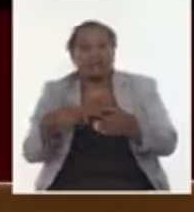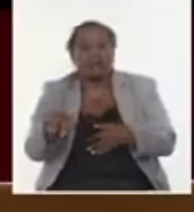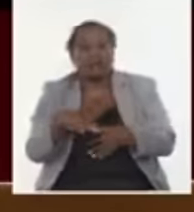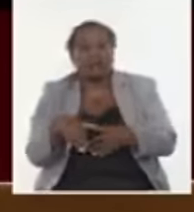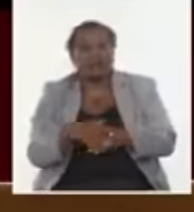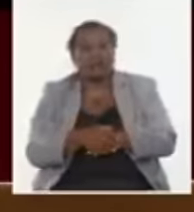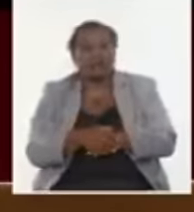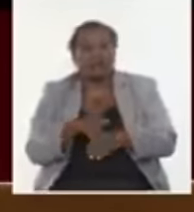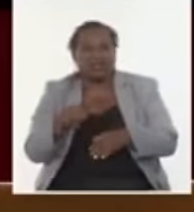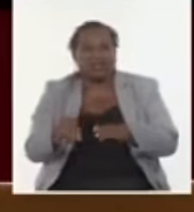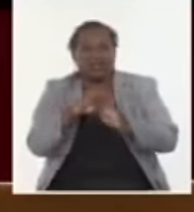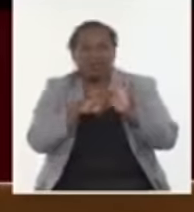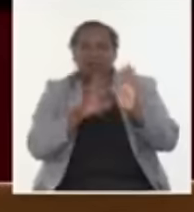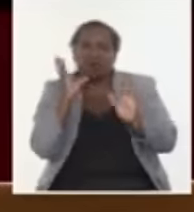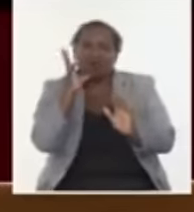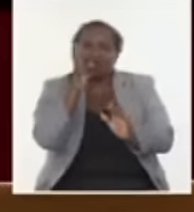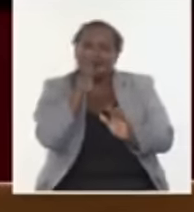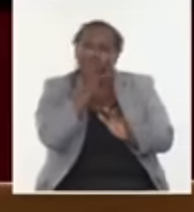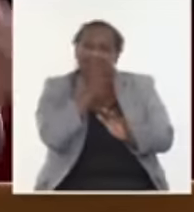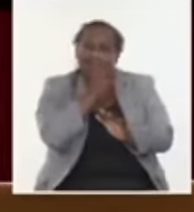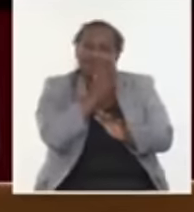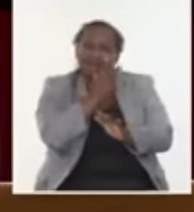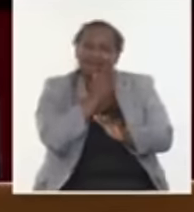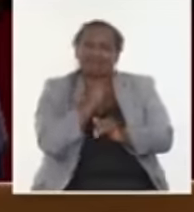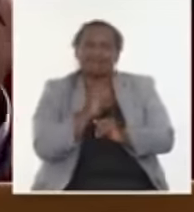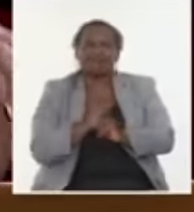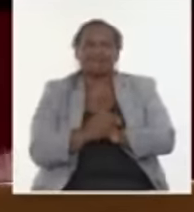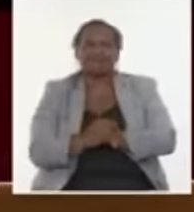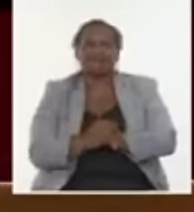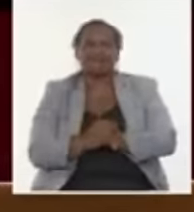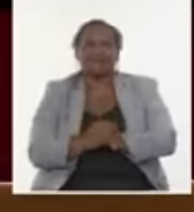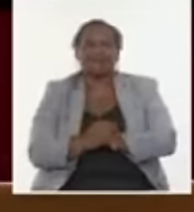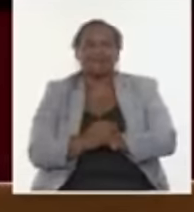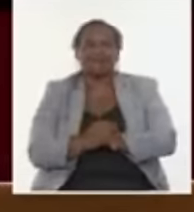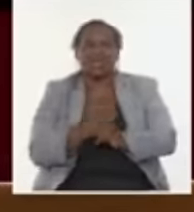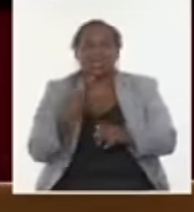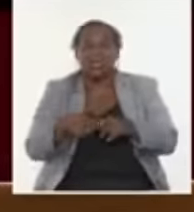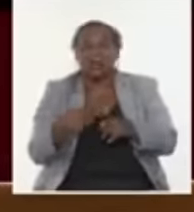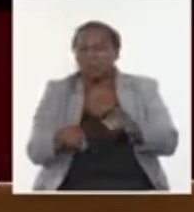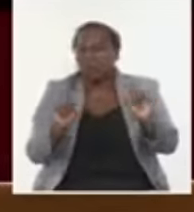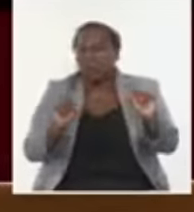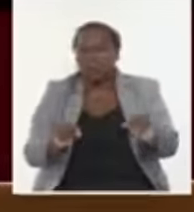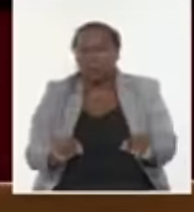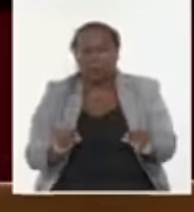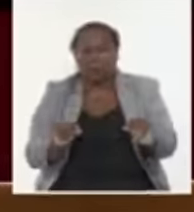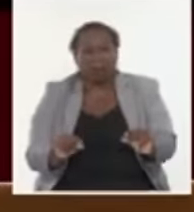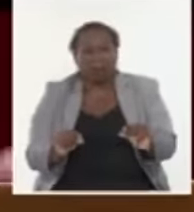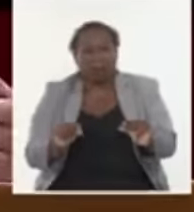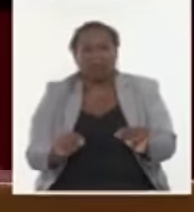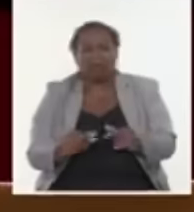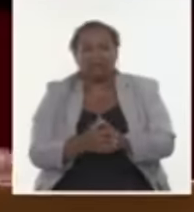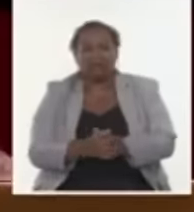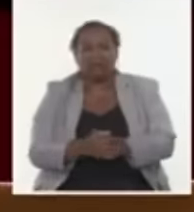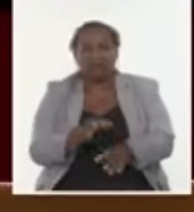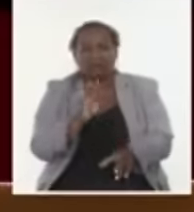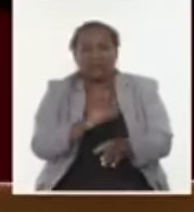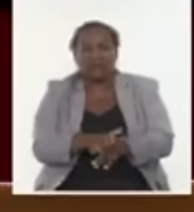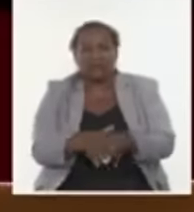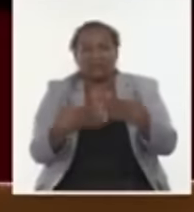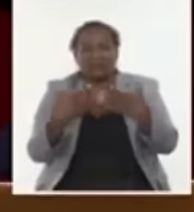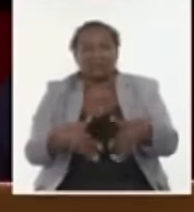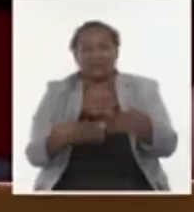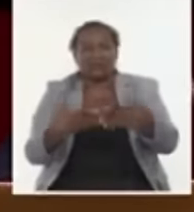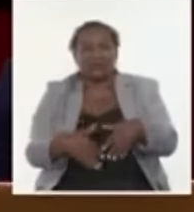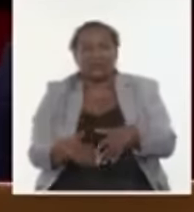Es un programa maravilloso, que no lleva casi recursos, que se empieza a producir